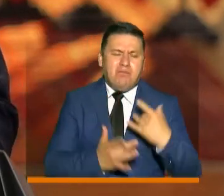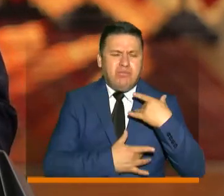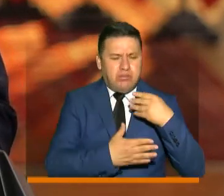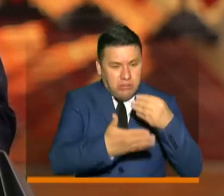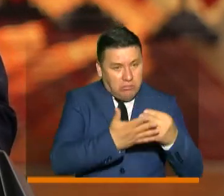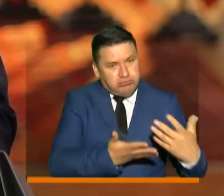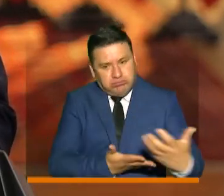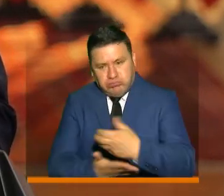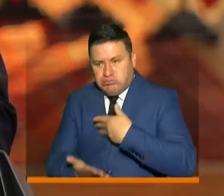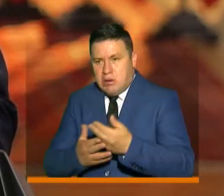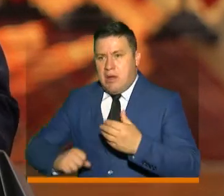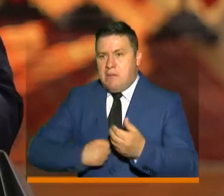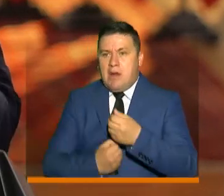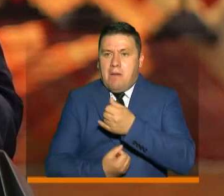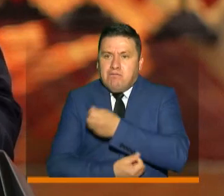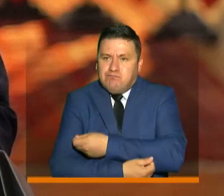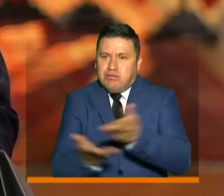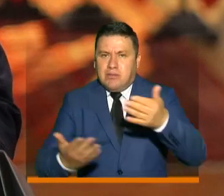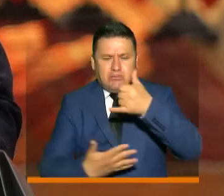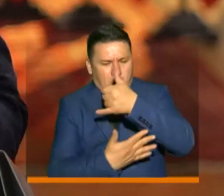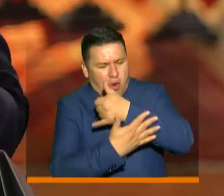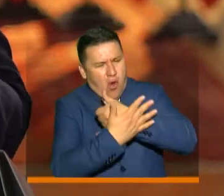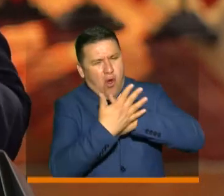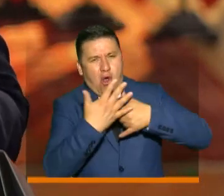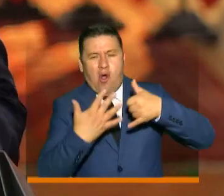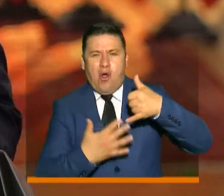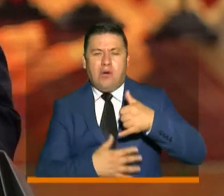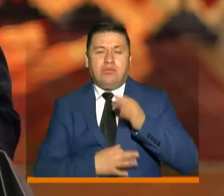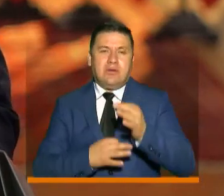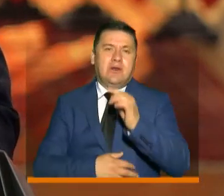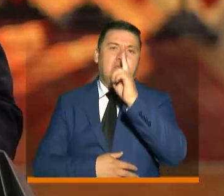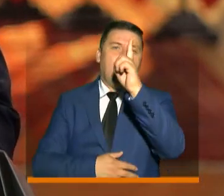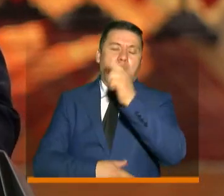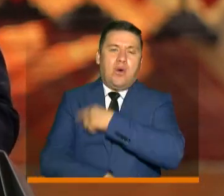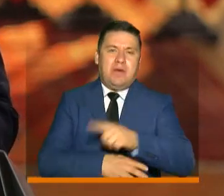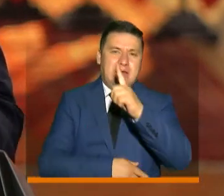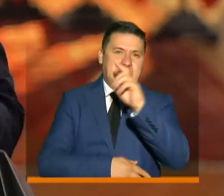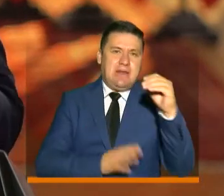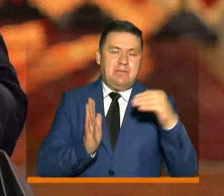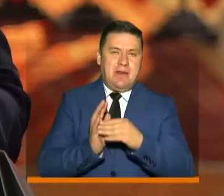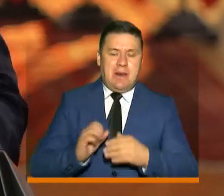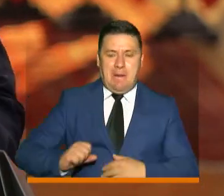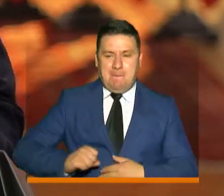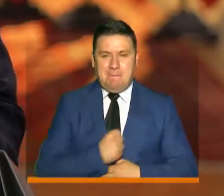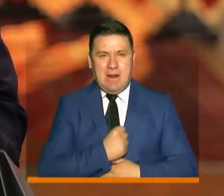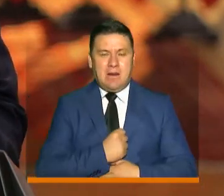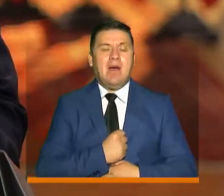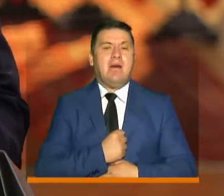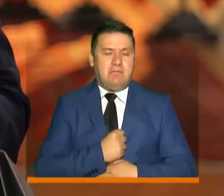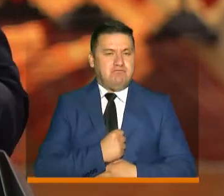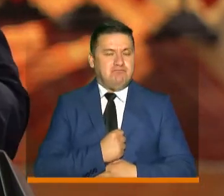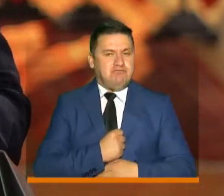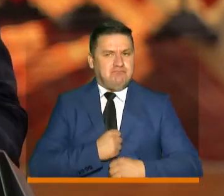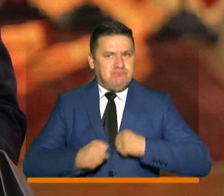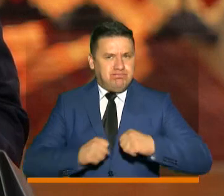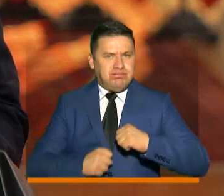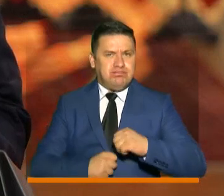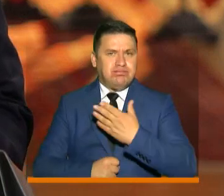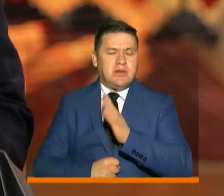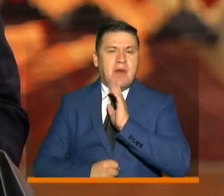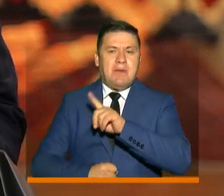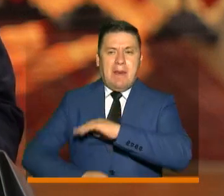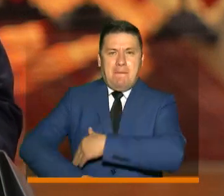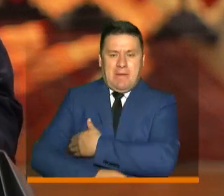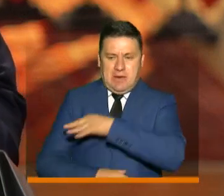los rincones de nuestro territorio que se suman a los más de 1.100.000 mercados entregados por el programa que lidera el